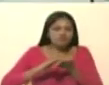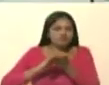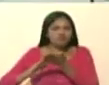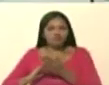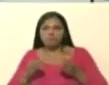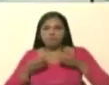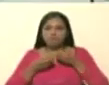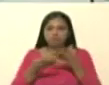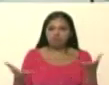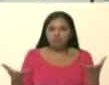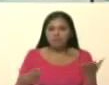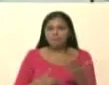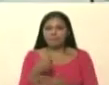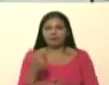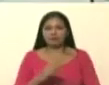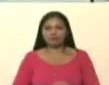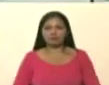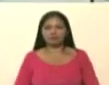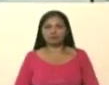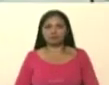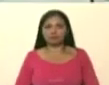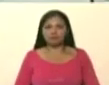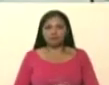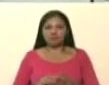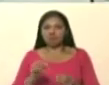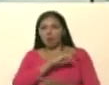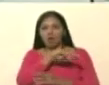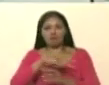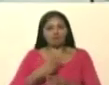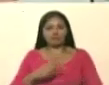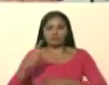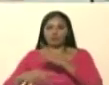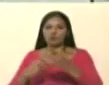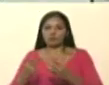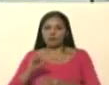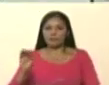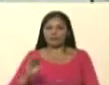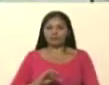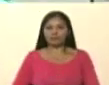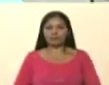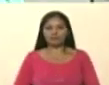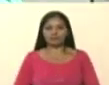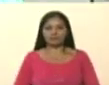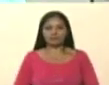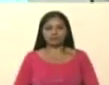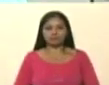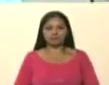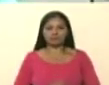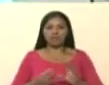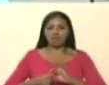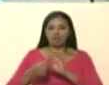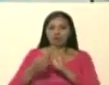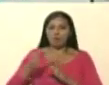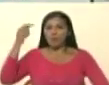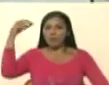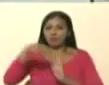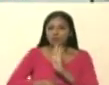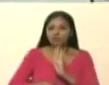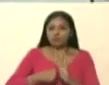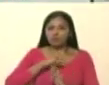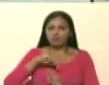expandir expandir todas las fuerzas productivas del país todas en alianza profunda